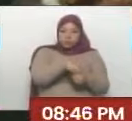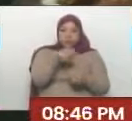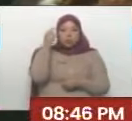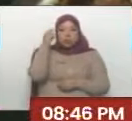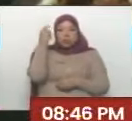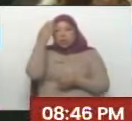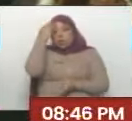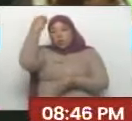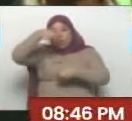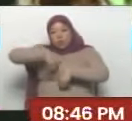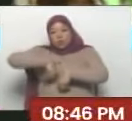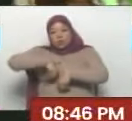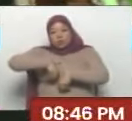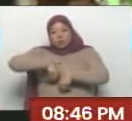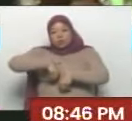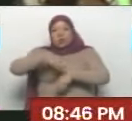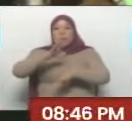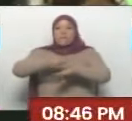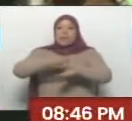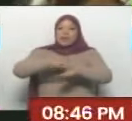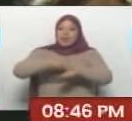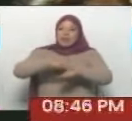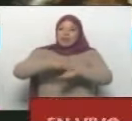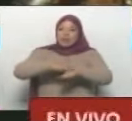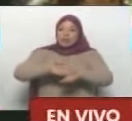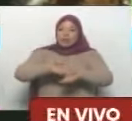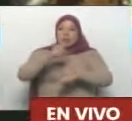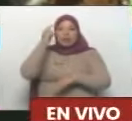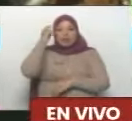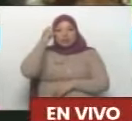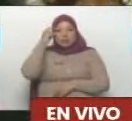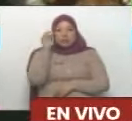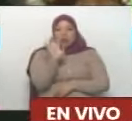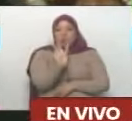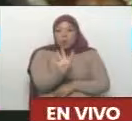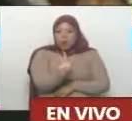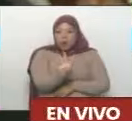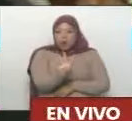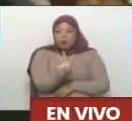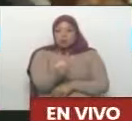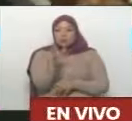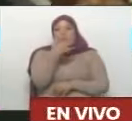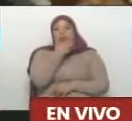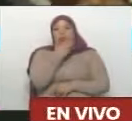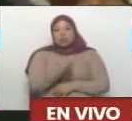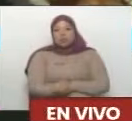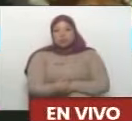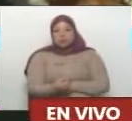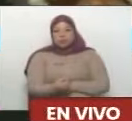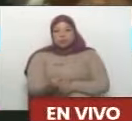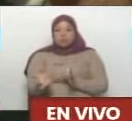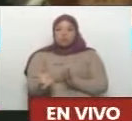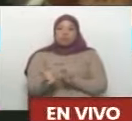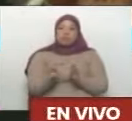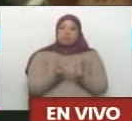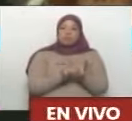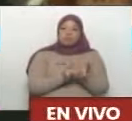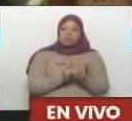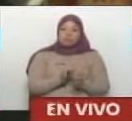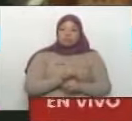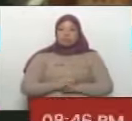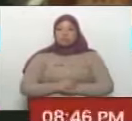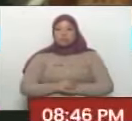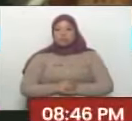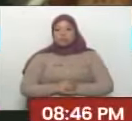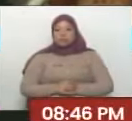un acuerdo y pedir la declaratoria del día 4 de diciembre de abril. 4 de